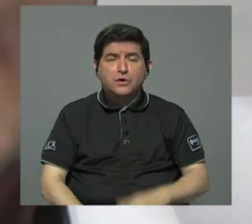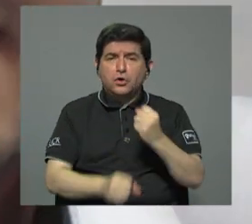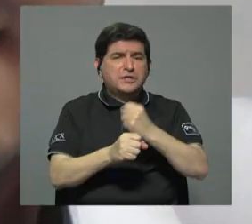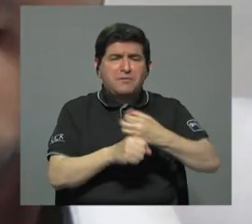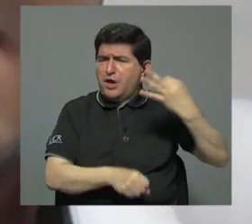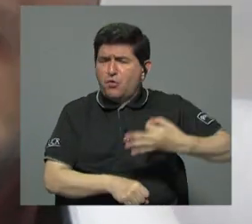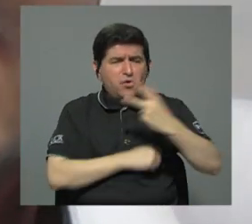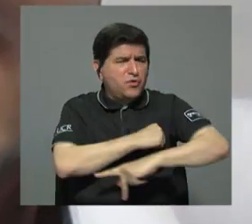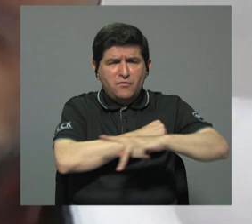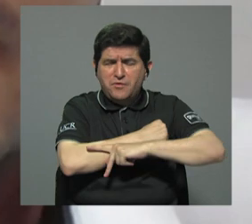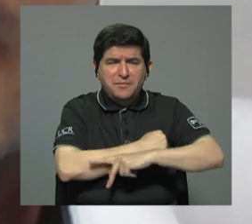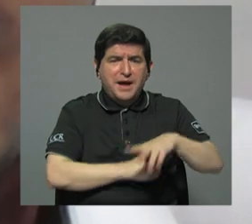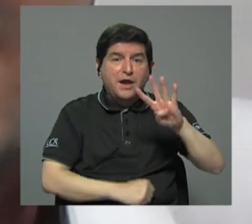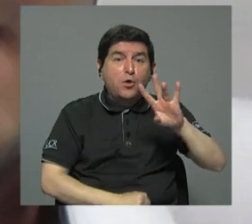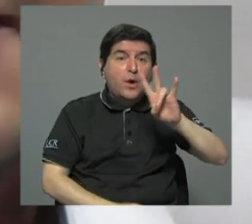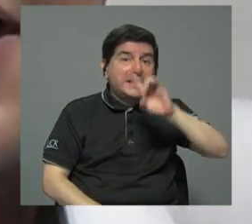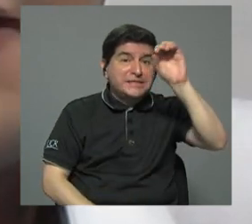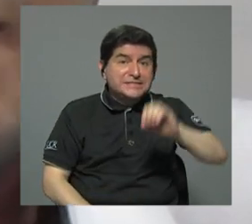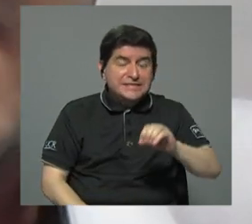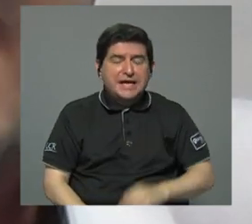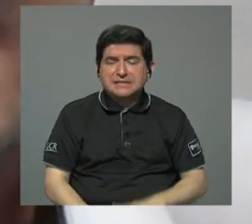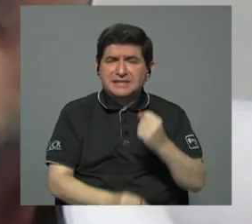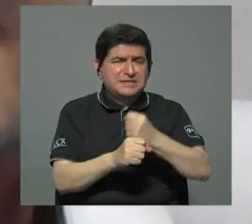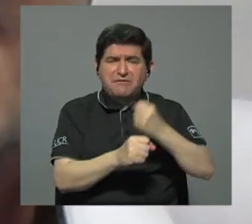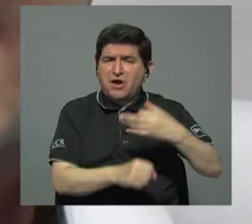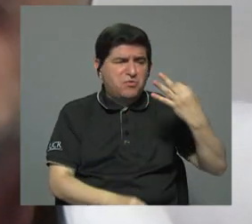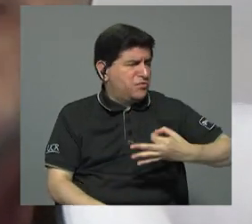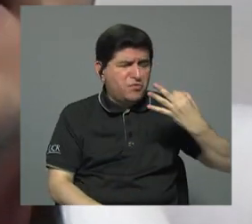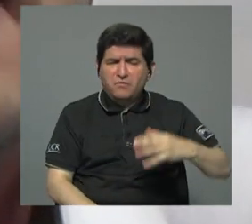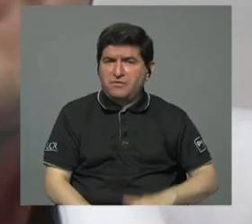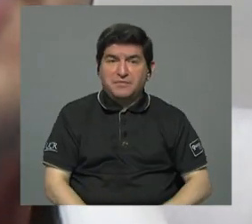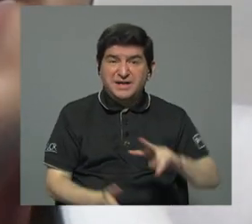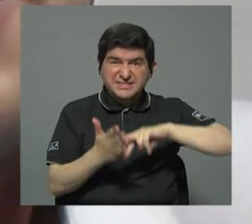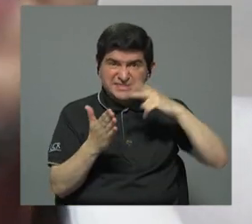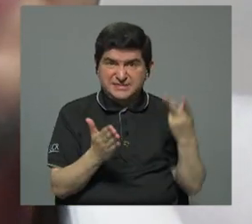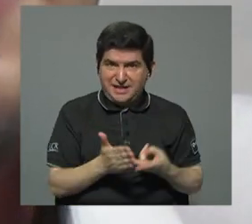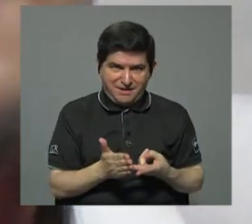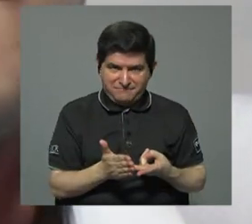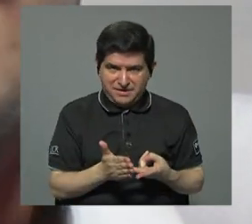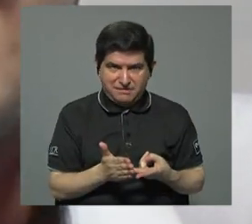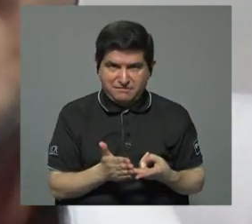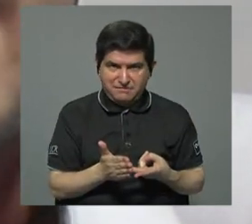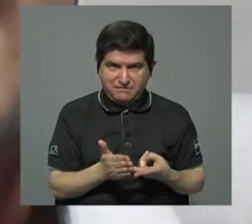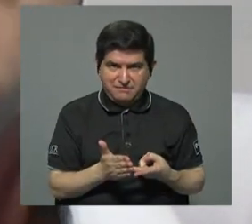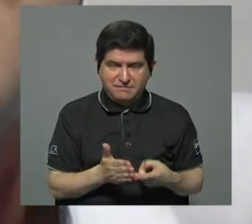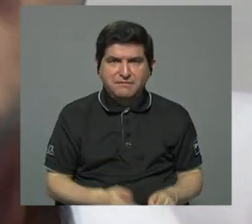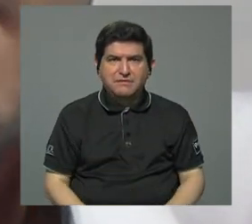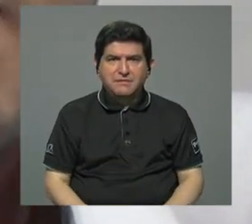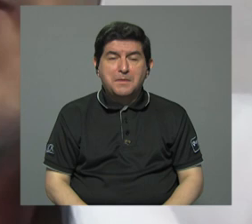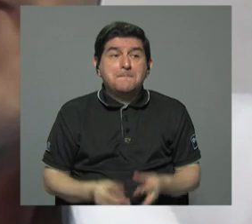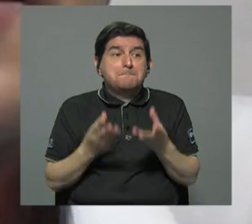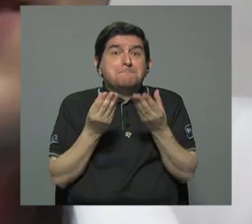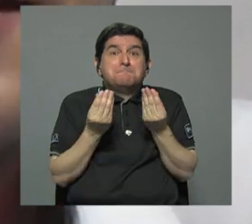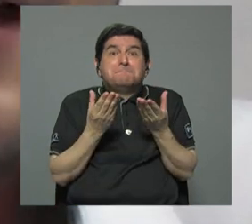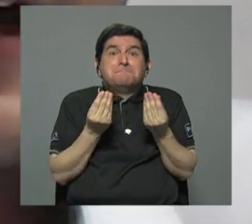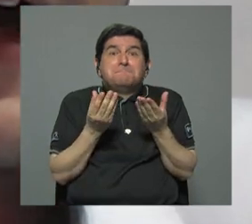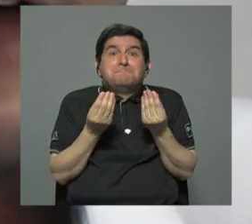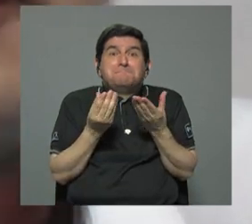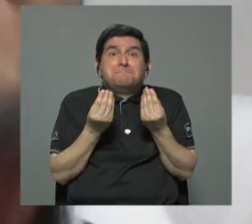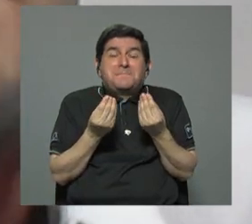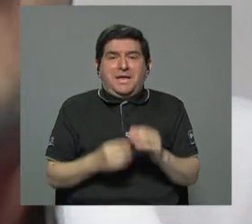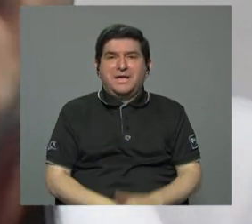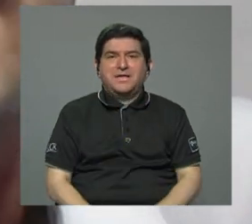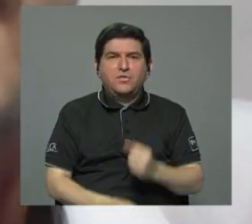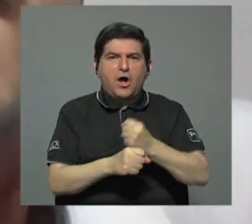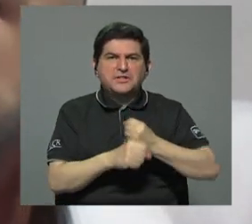Un 47% de los trabajadores están en informalidad. O sea, estamos hablando de que hay un miedo completamente